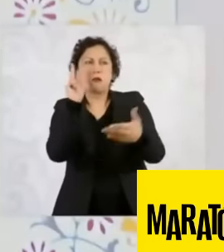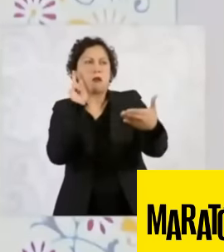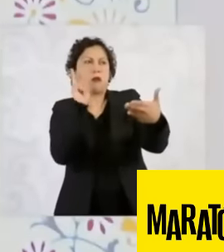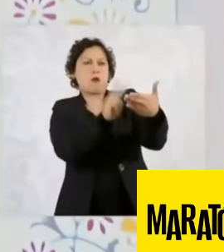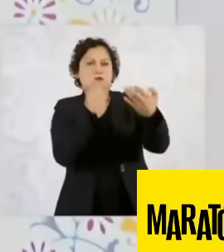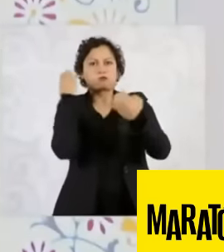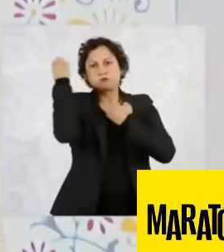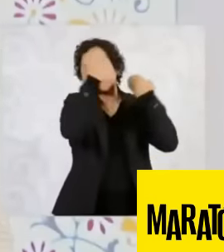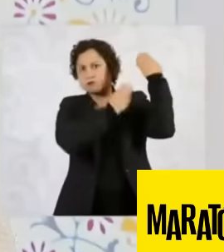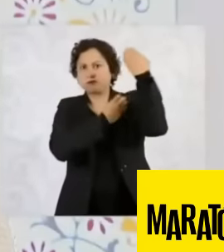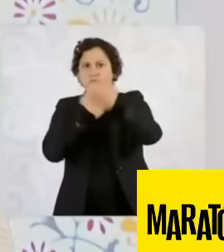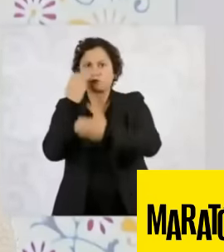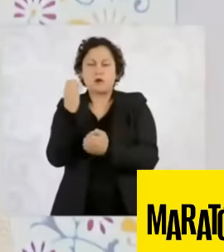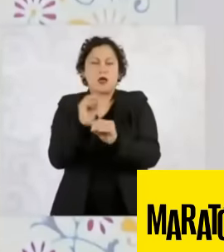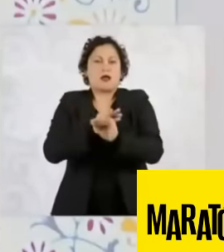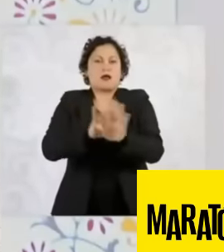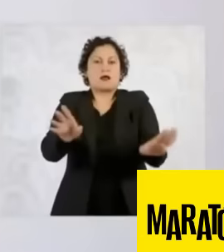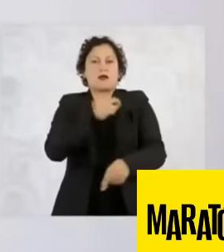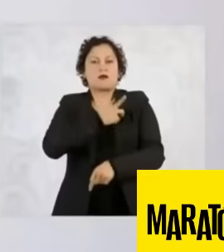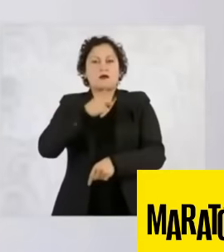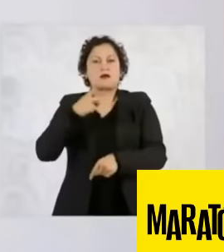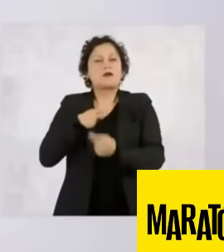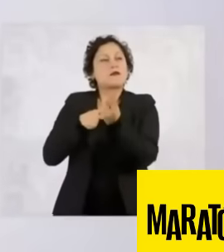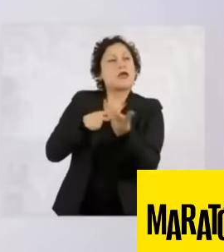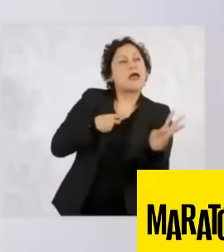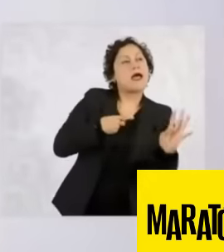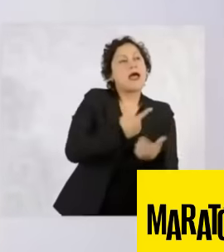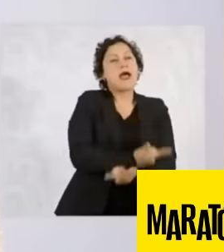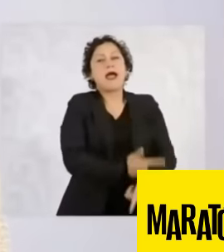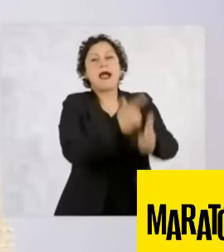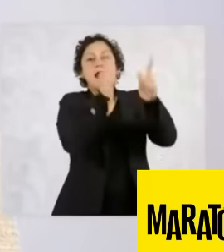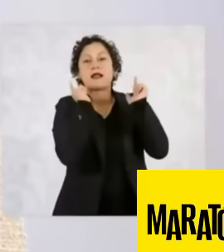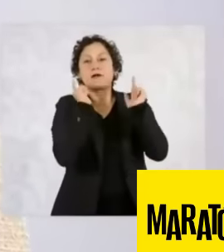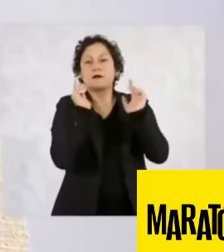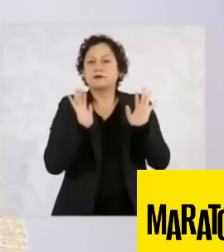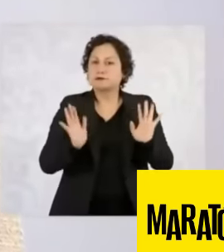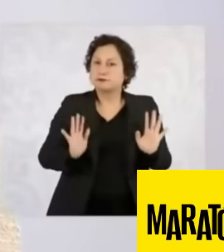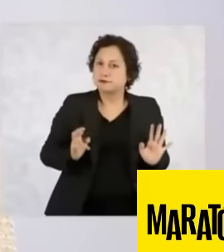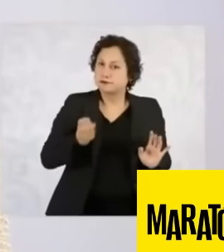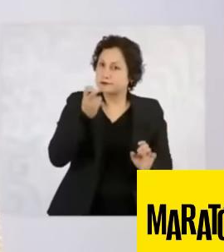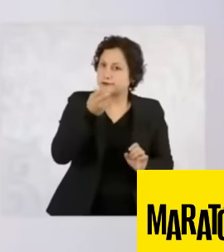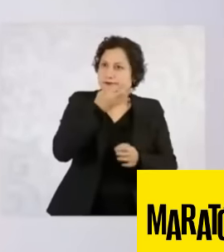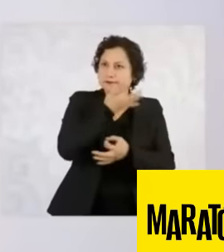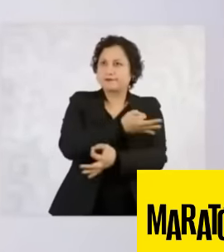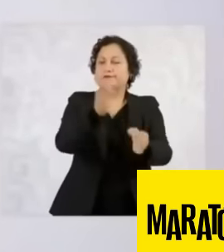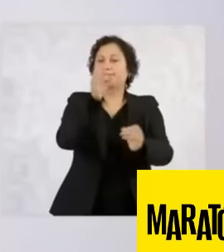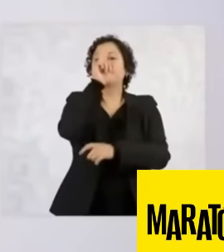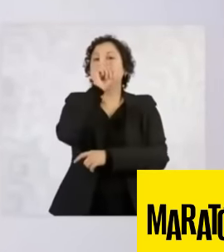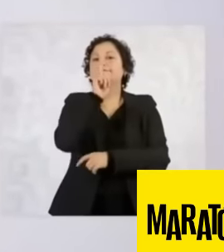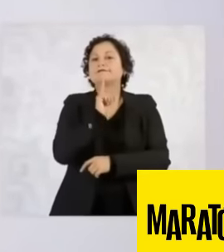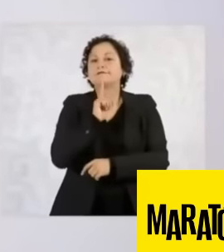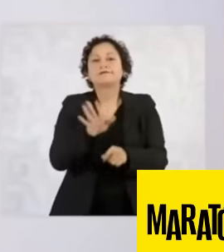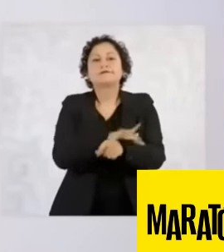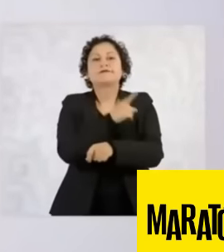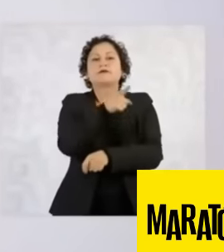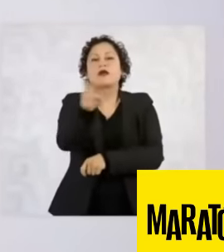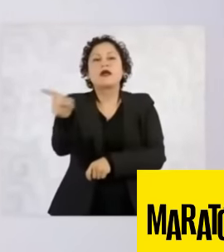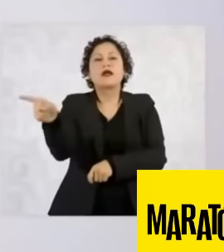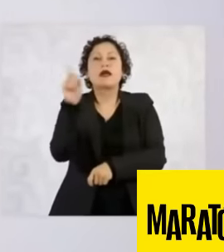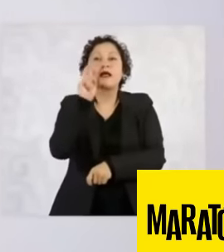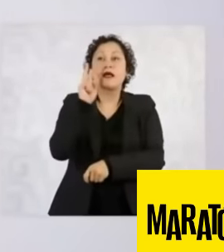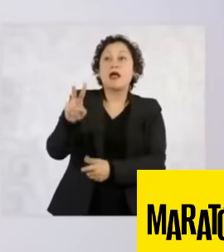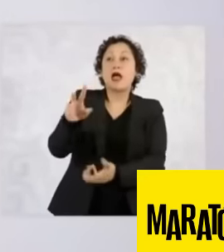tienen que cumplir una serie de requisitos Porque también se dicen muchas mentiras de que la Tómbola fue para elegir los